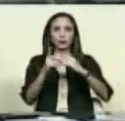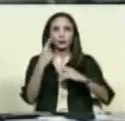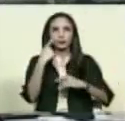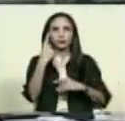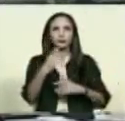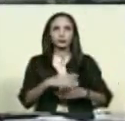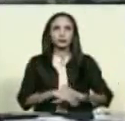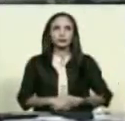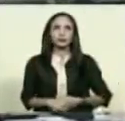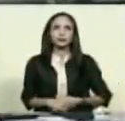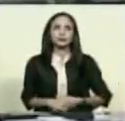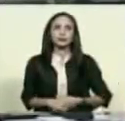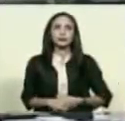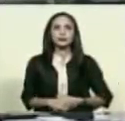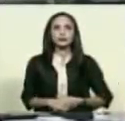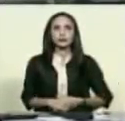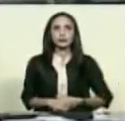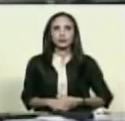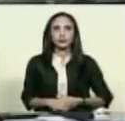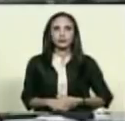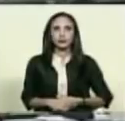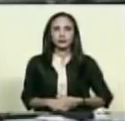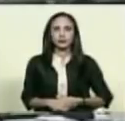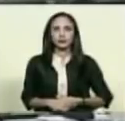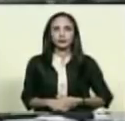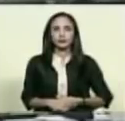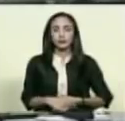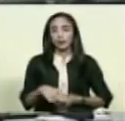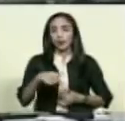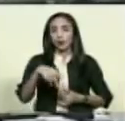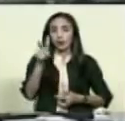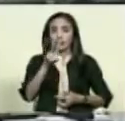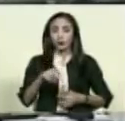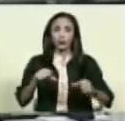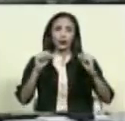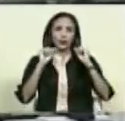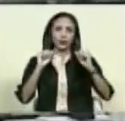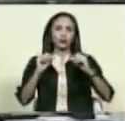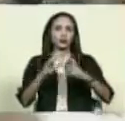la criptomoneda. Con Venezuela no puede nada, compadre.